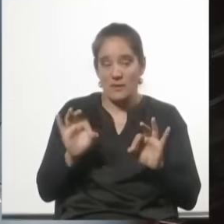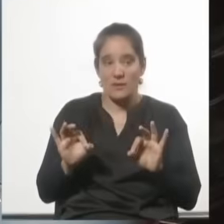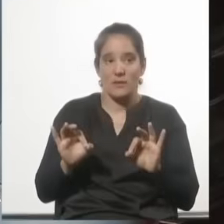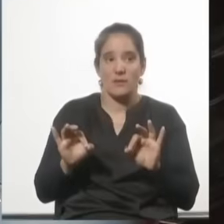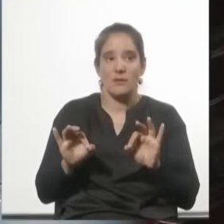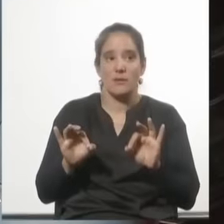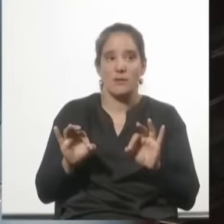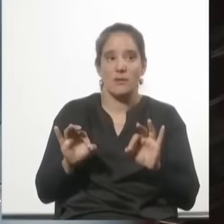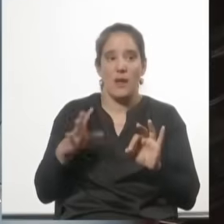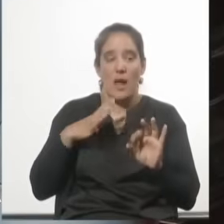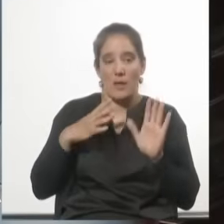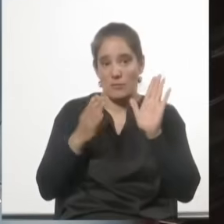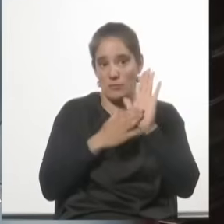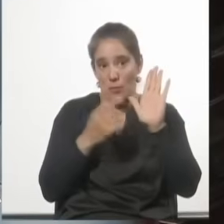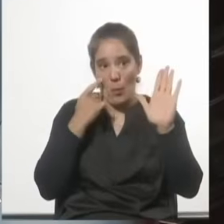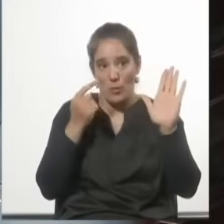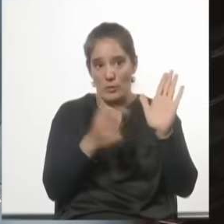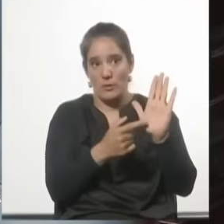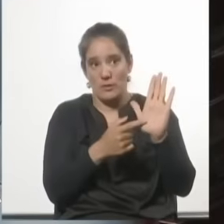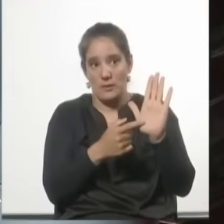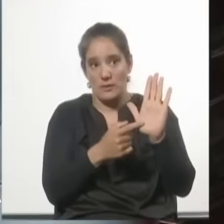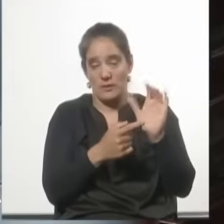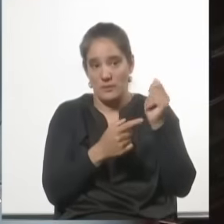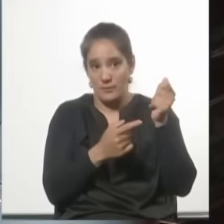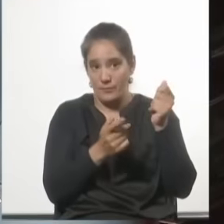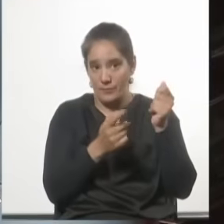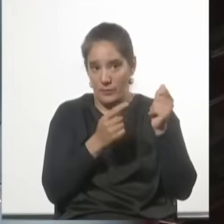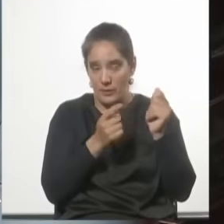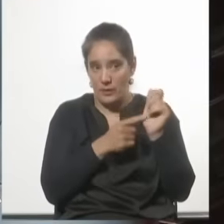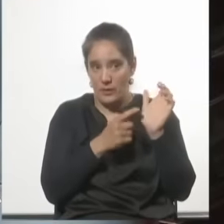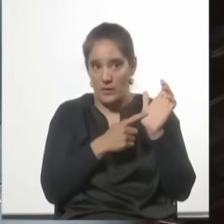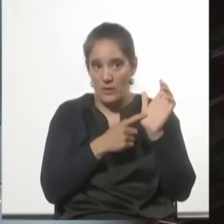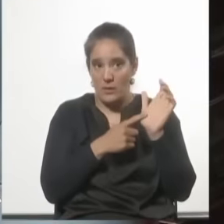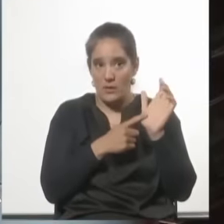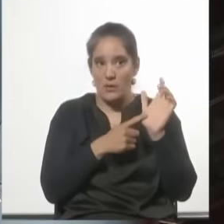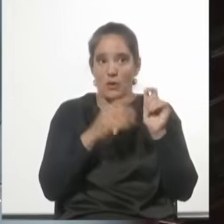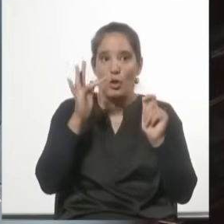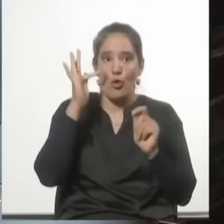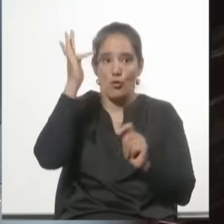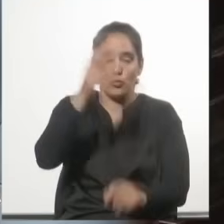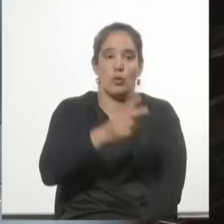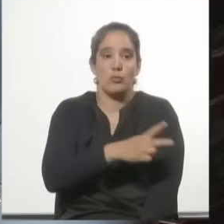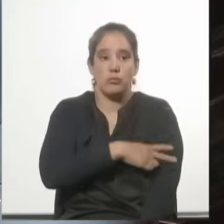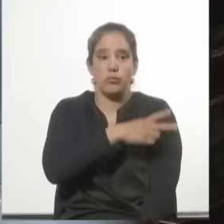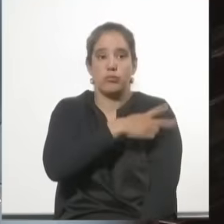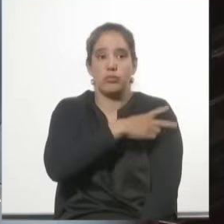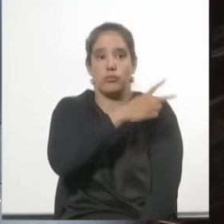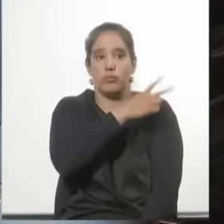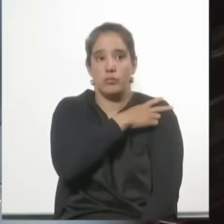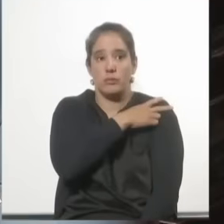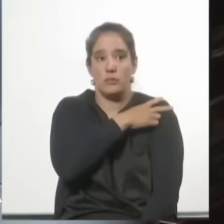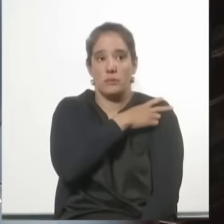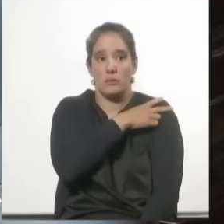señora Presidenta, que tengo por acá y le vamos a hacer llegar los futuros ascensos. Creo que se viene un muy